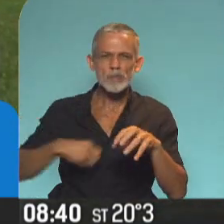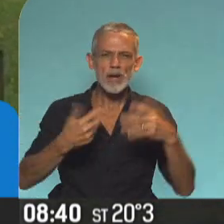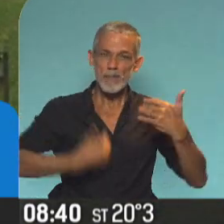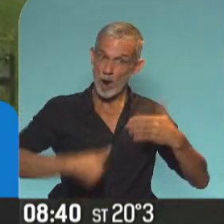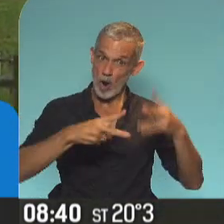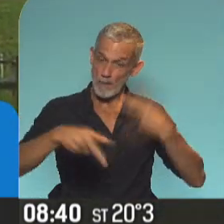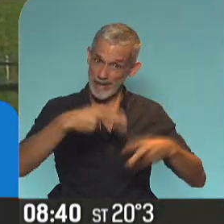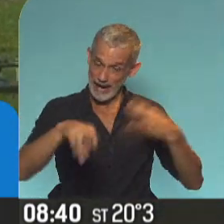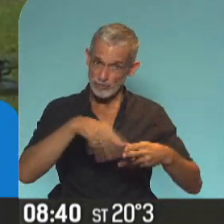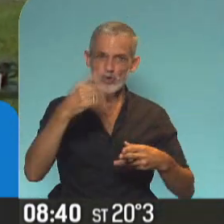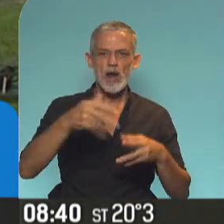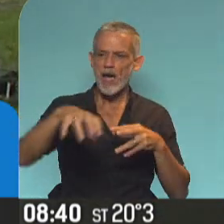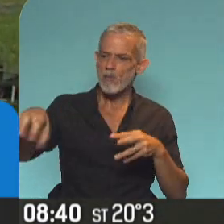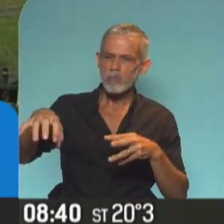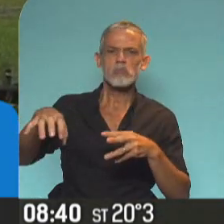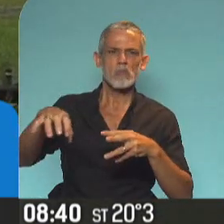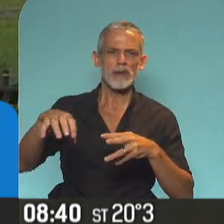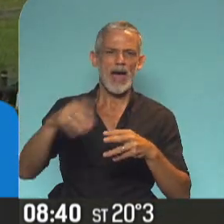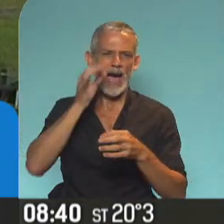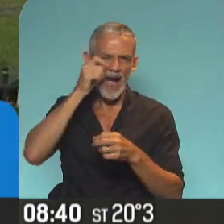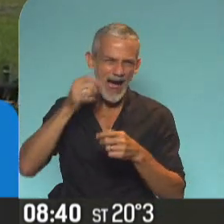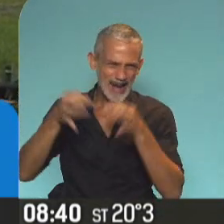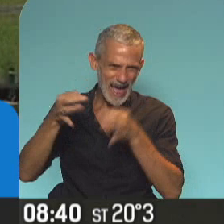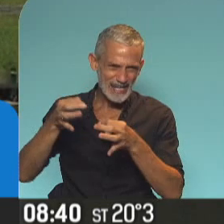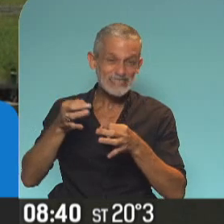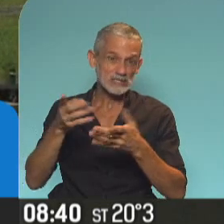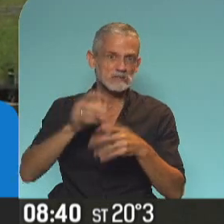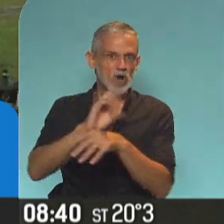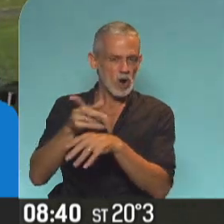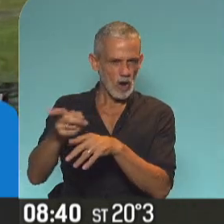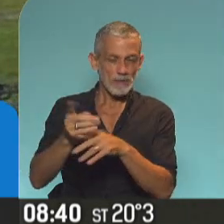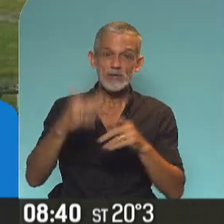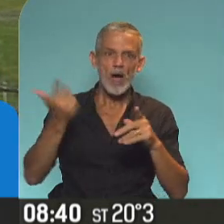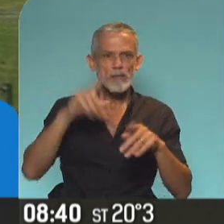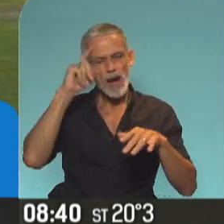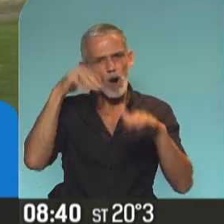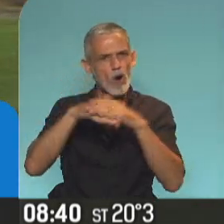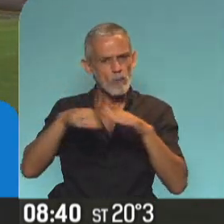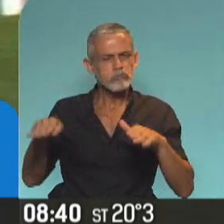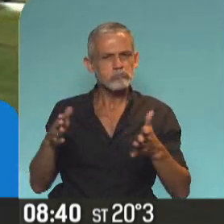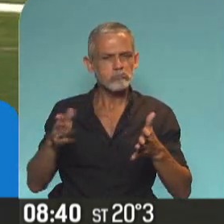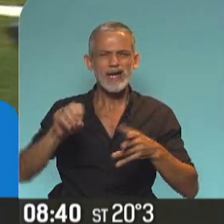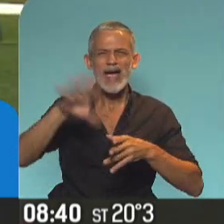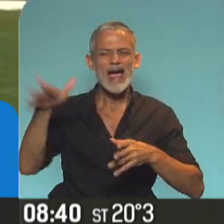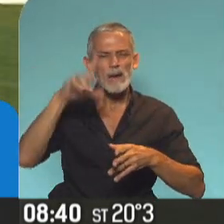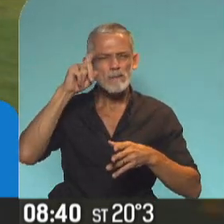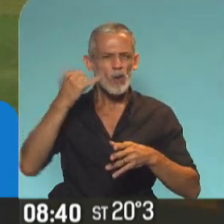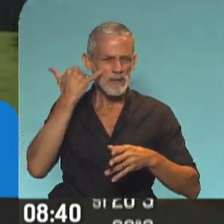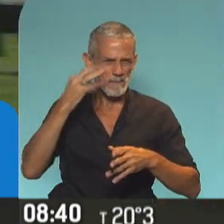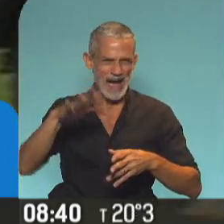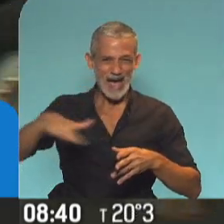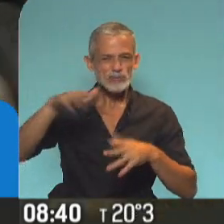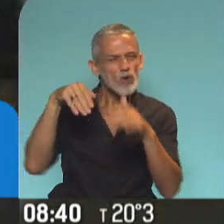hay áreas para hacer tests de comida hay sectores de internación y este hospital aquí en campo de mayo quedarán